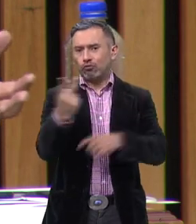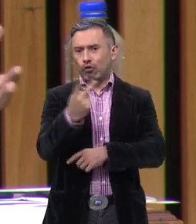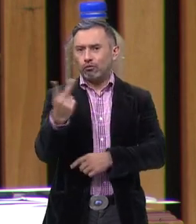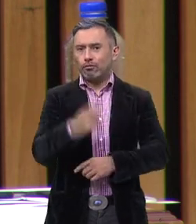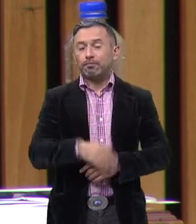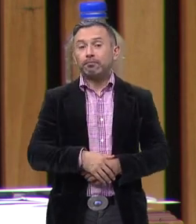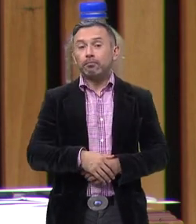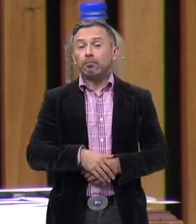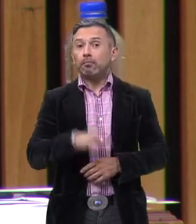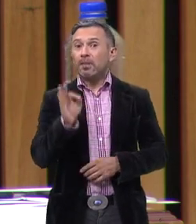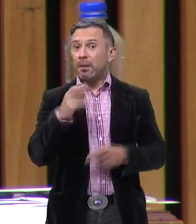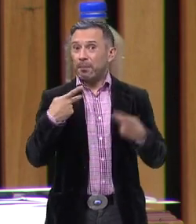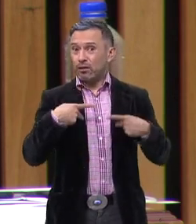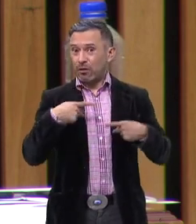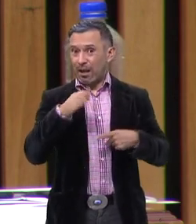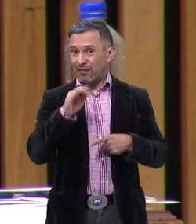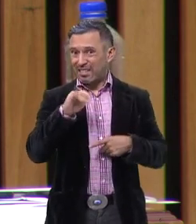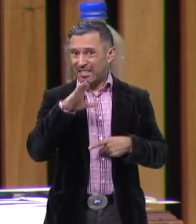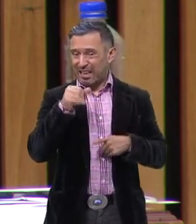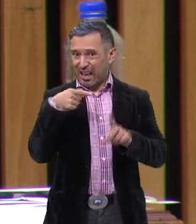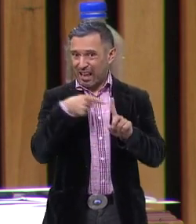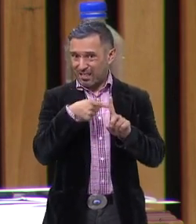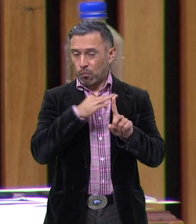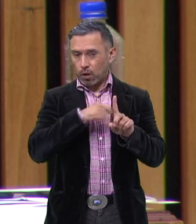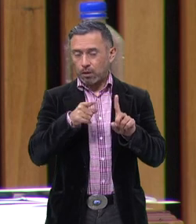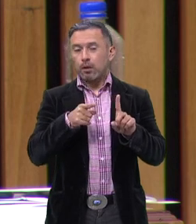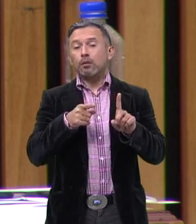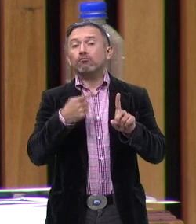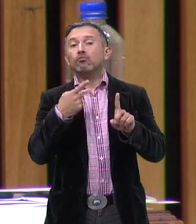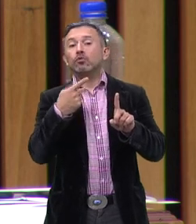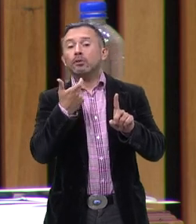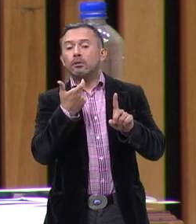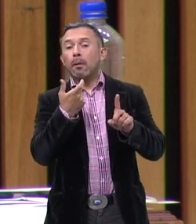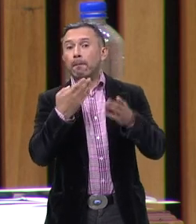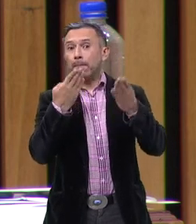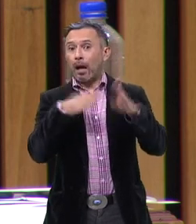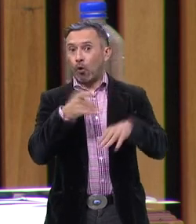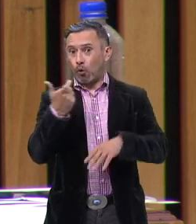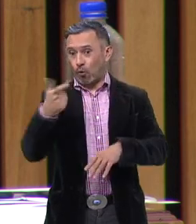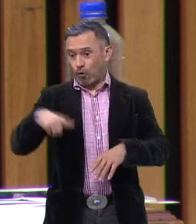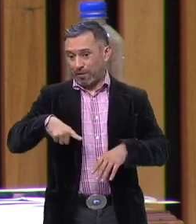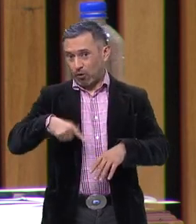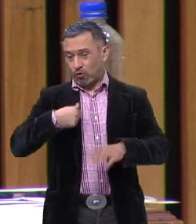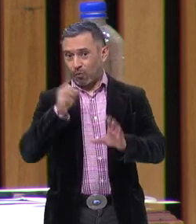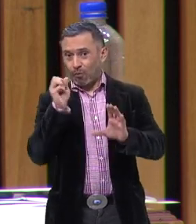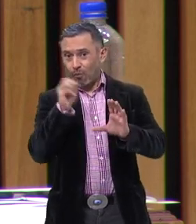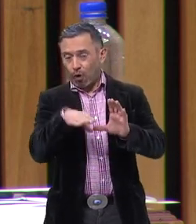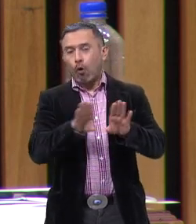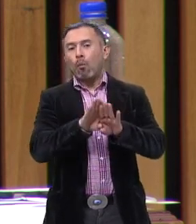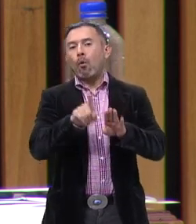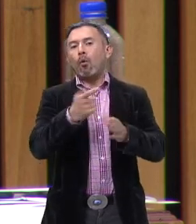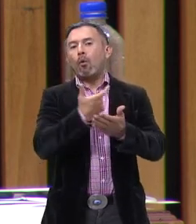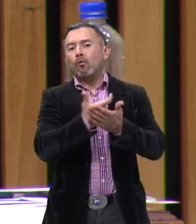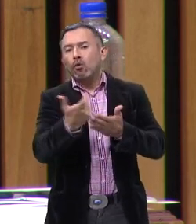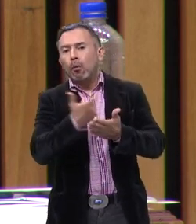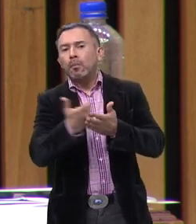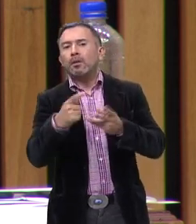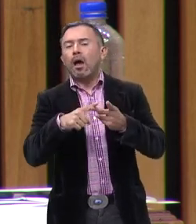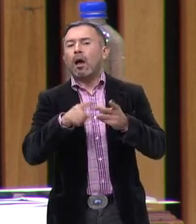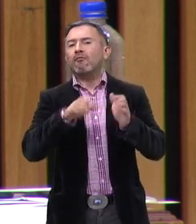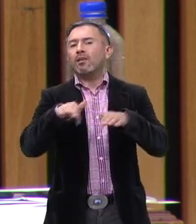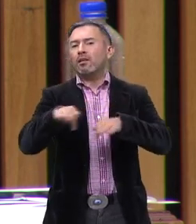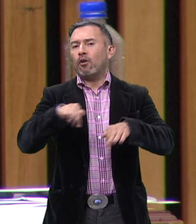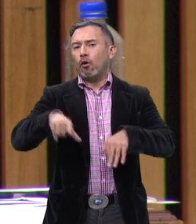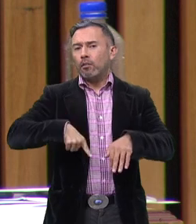persona física Recibe un depósito de recursos públicos en sus cuentas es en su calidad de trabajador su nómina o